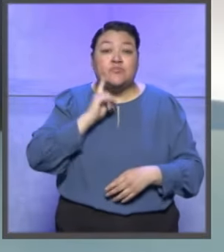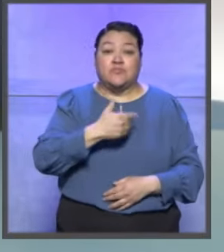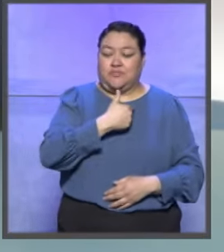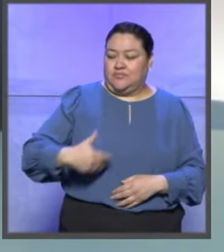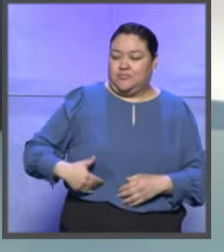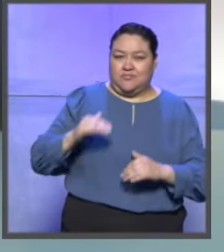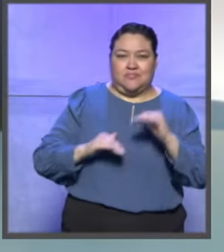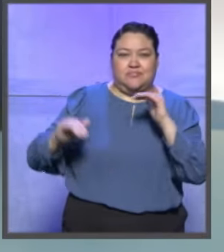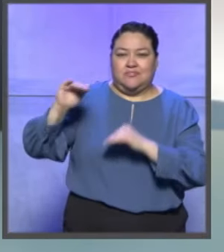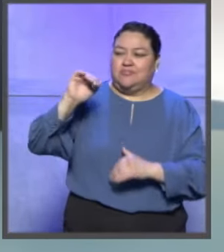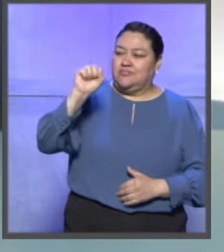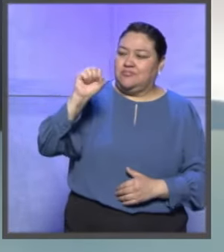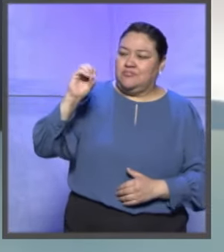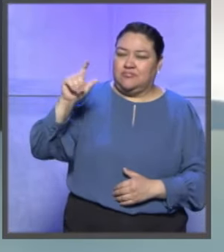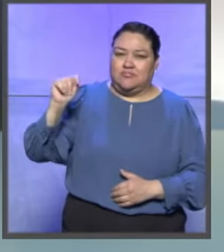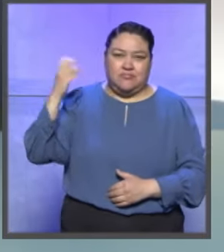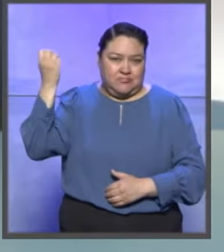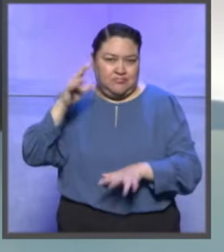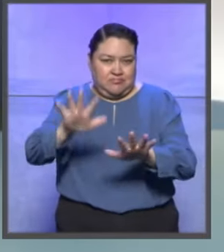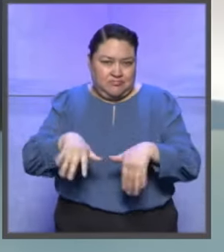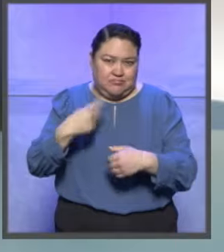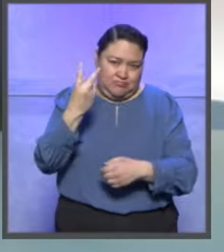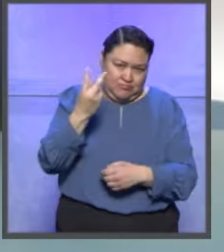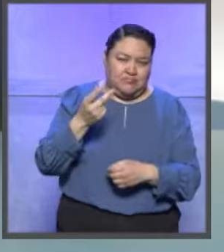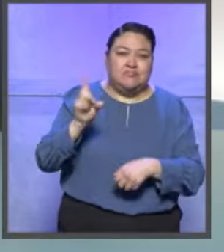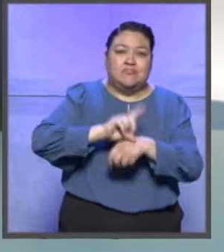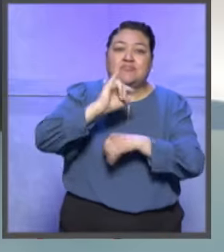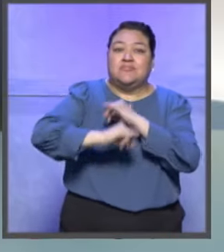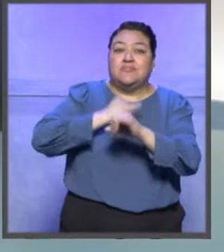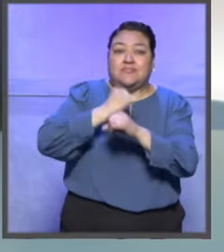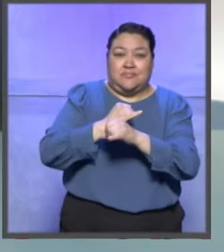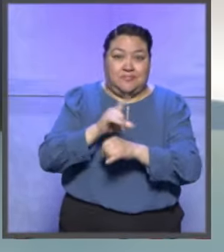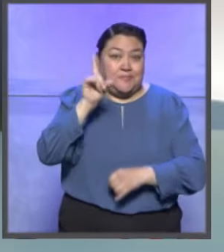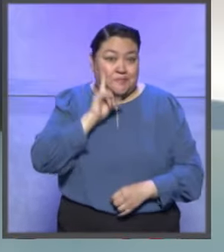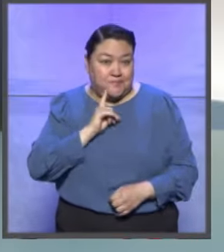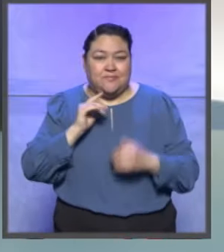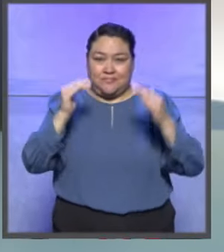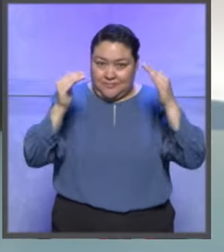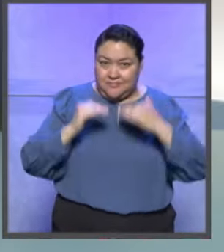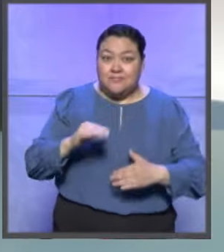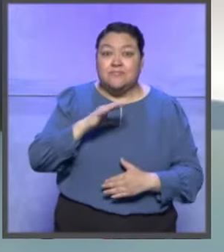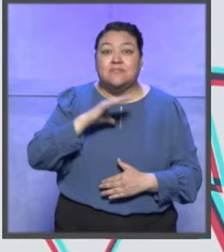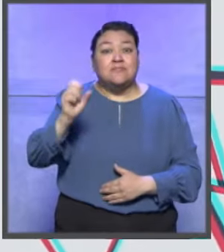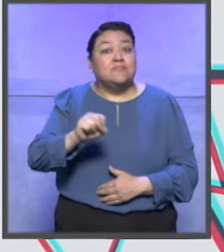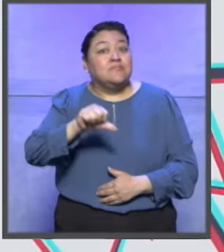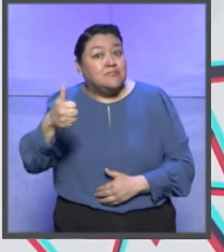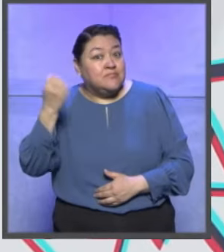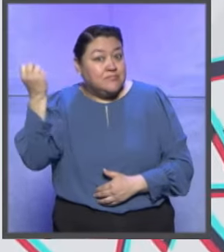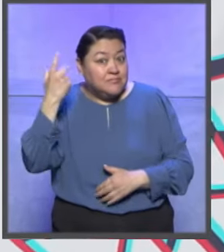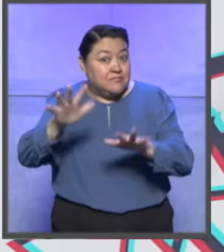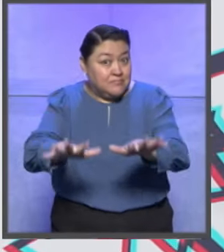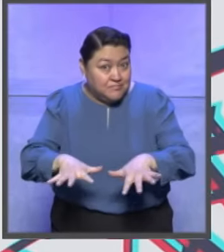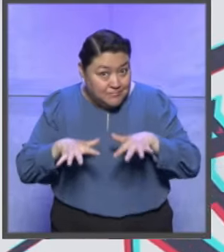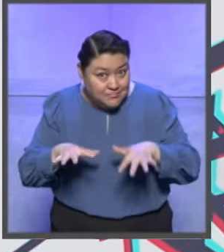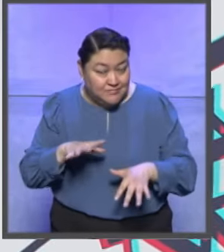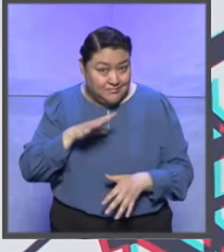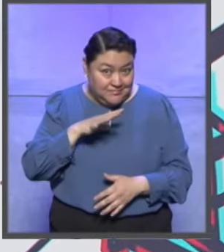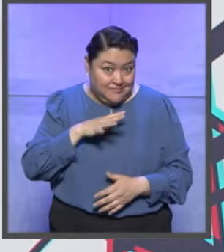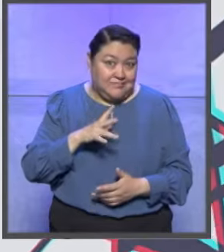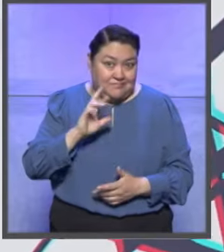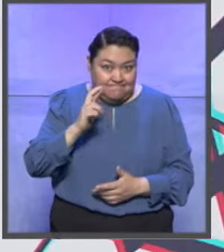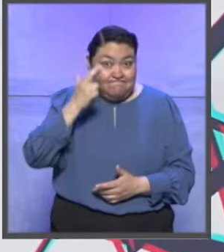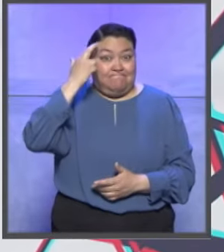magistrada presidenta Mónica Aralí Soto Fregoso en el marco del Día Internacional de las Mujeres. Y por ahí también tuvimos otro